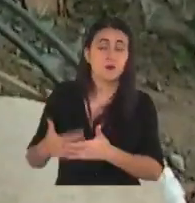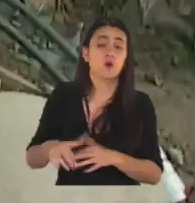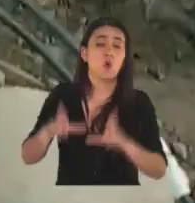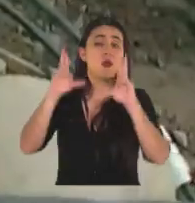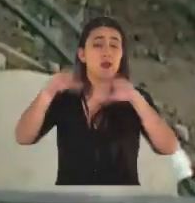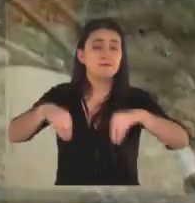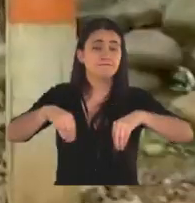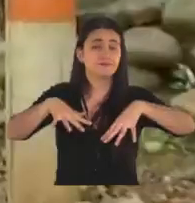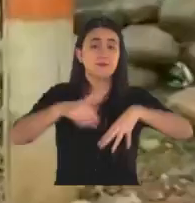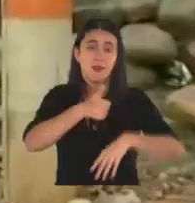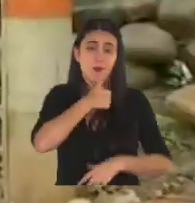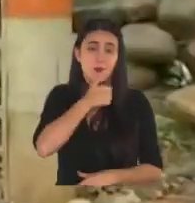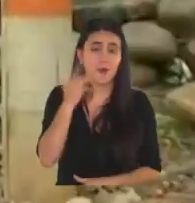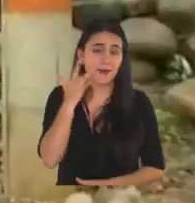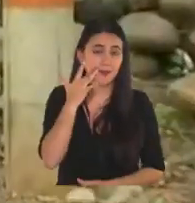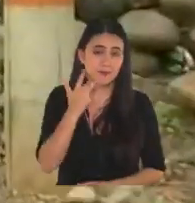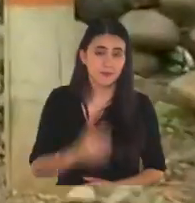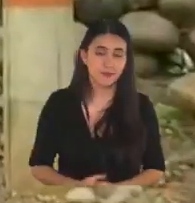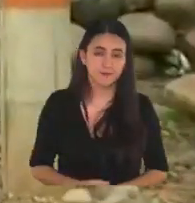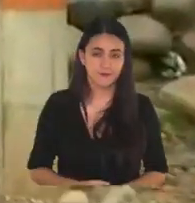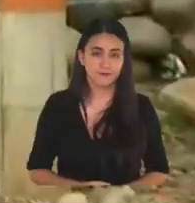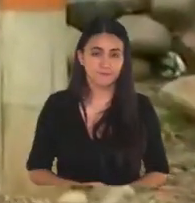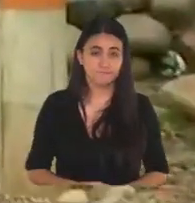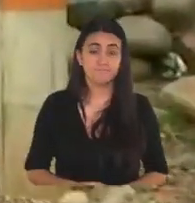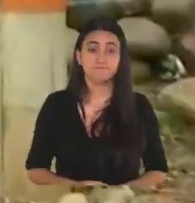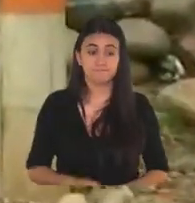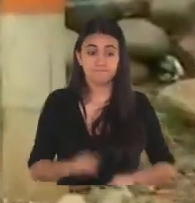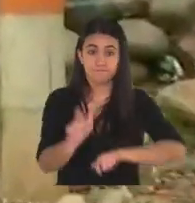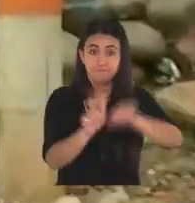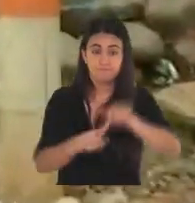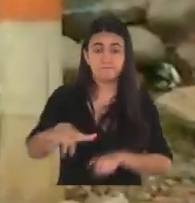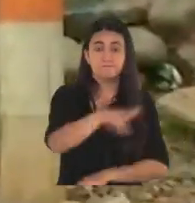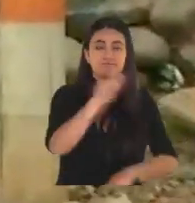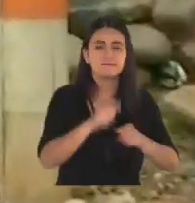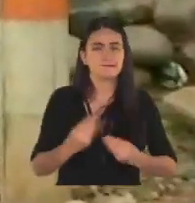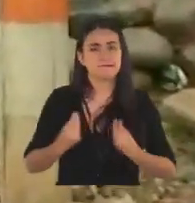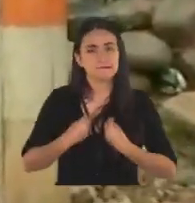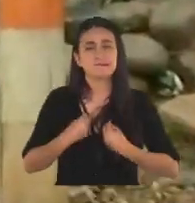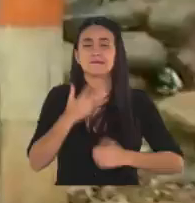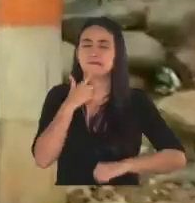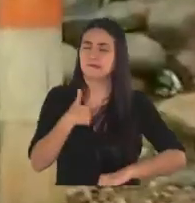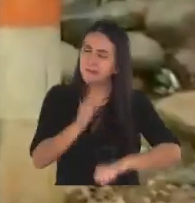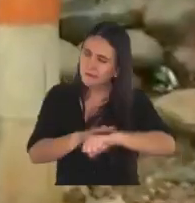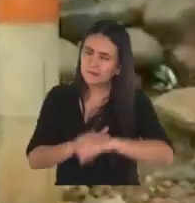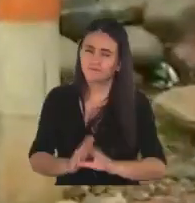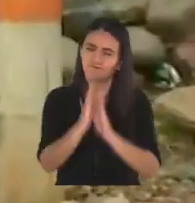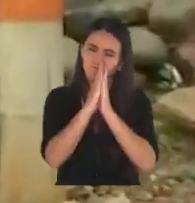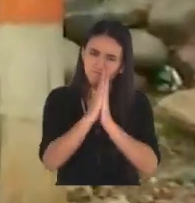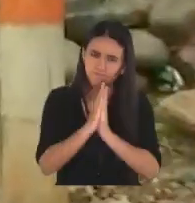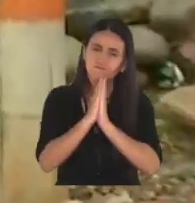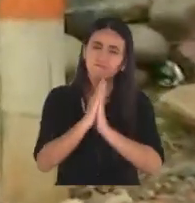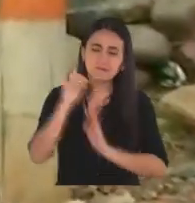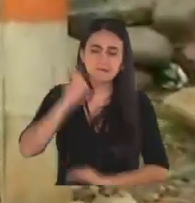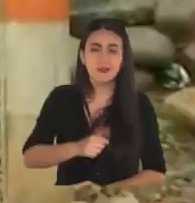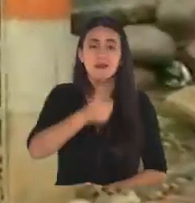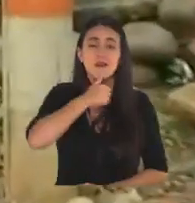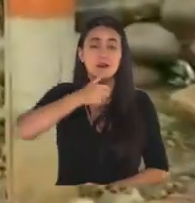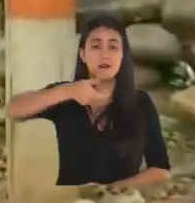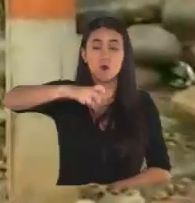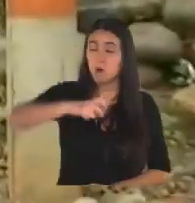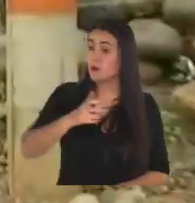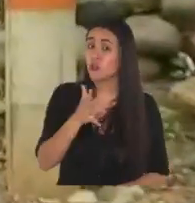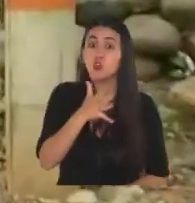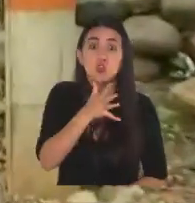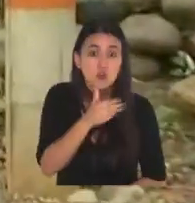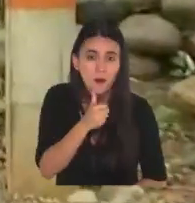potable. Pues vean, este es el clamor de los habitantes en la zona rural de Cúcuta. Ellos esperan ser escuchados y de no ser escuchados precisamente